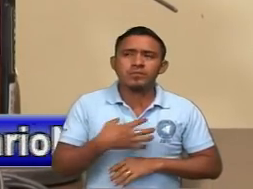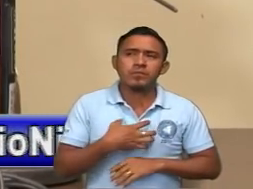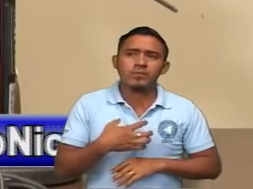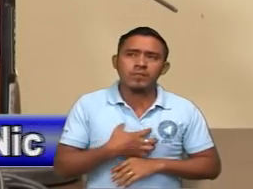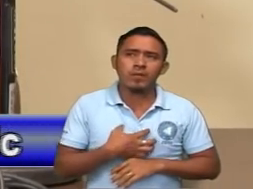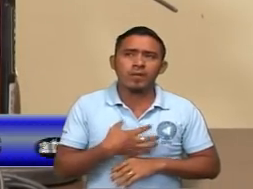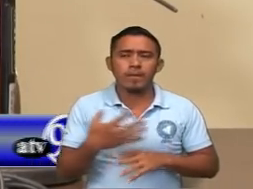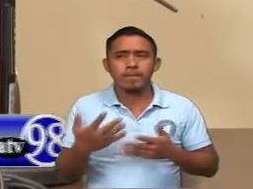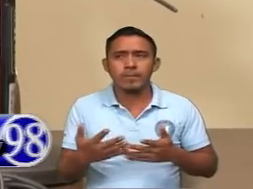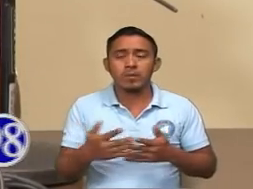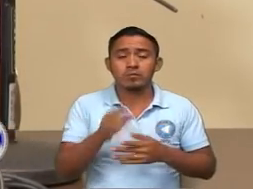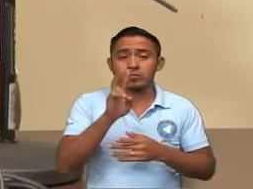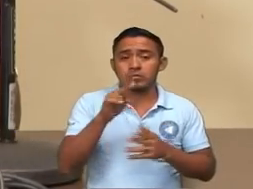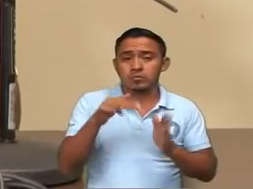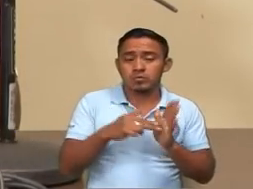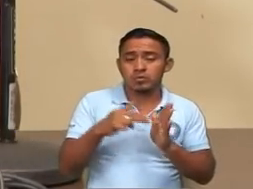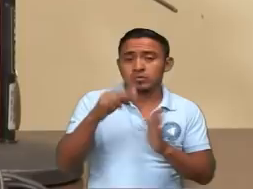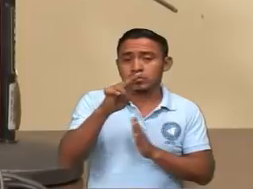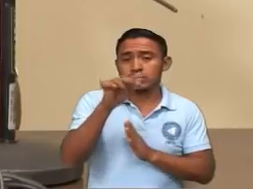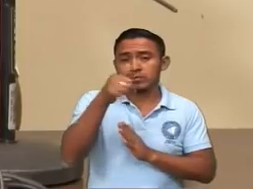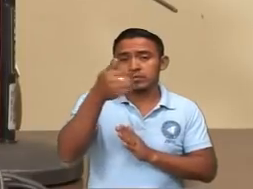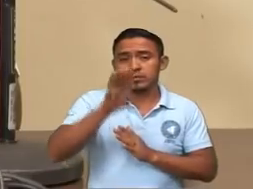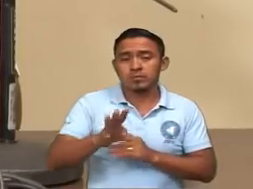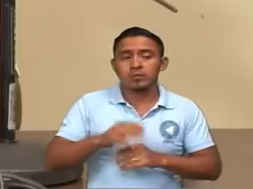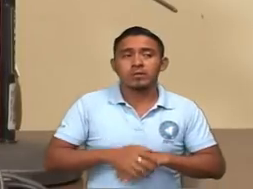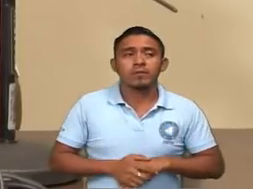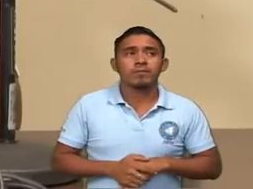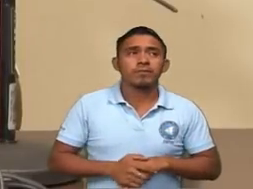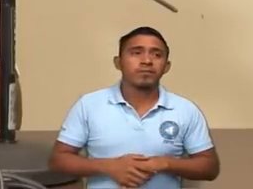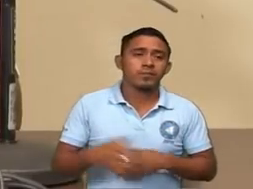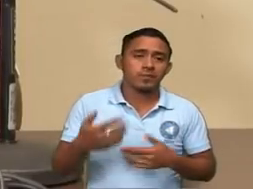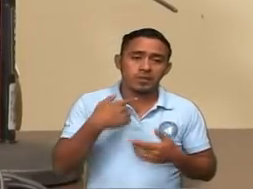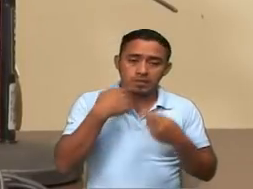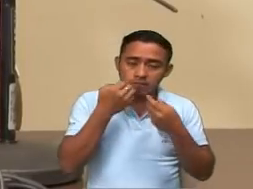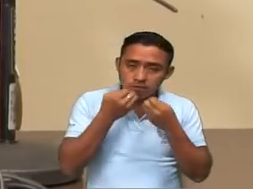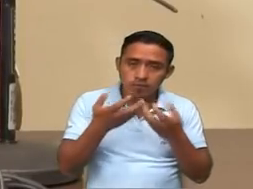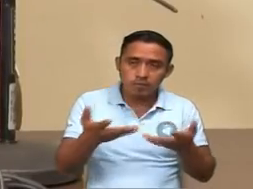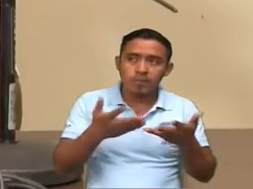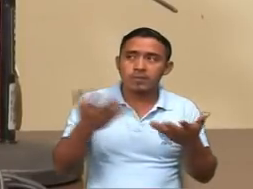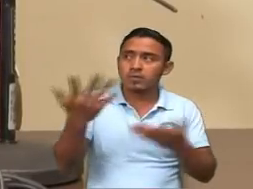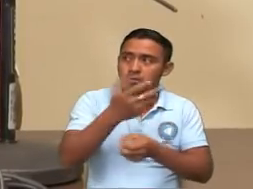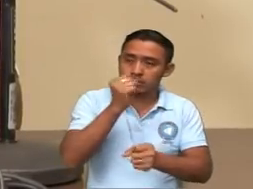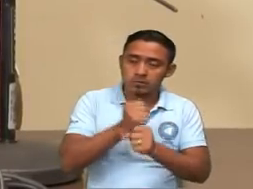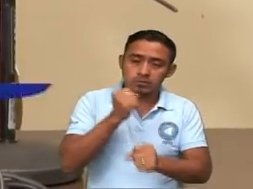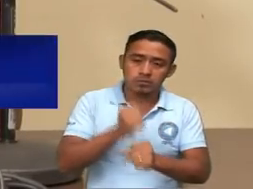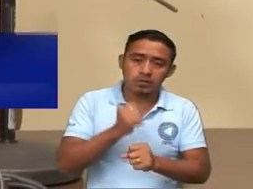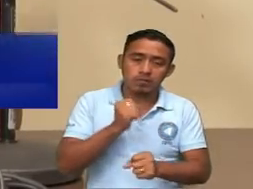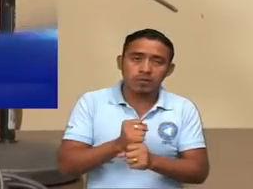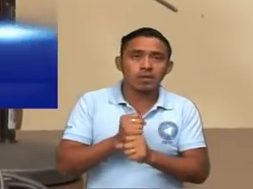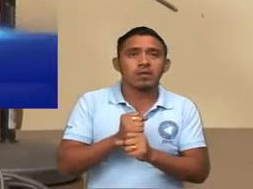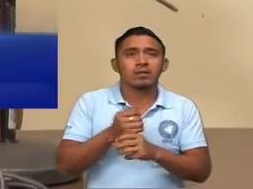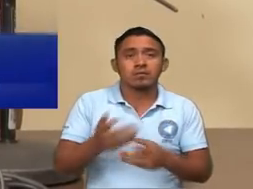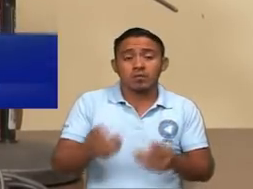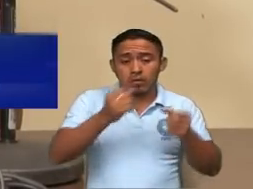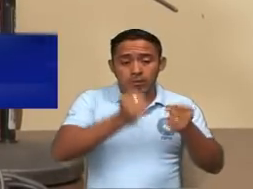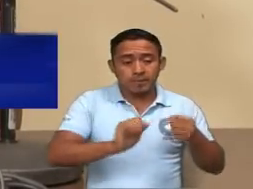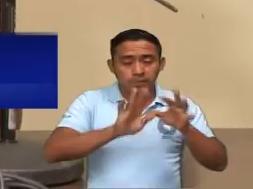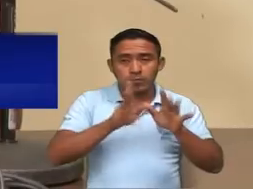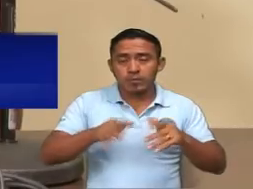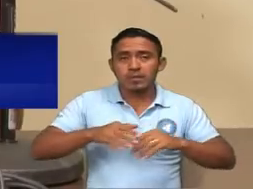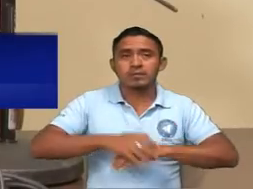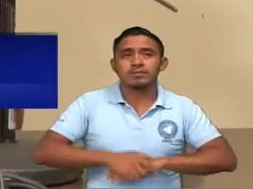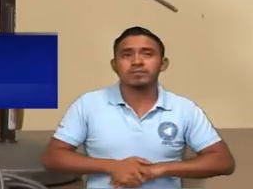y 264, inciso D, hace saber a todos los y las empleadores y trabajadores y trabajadoras del país lo